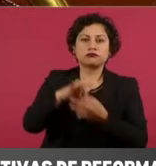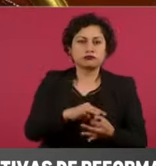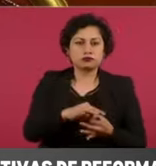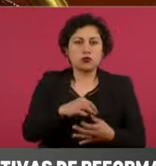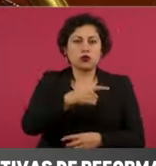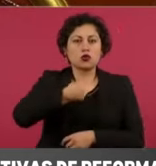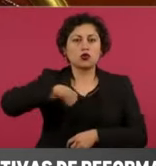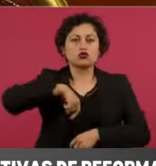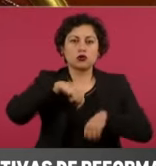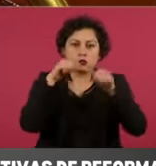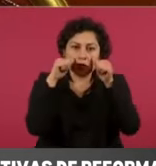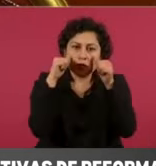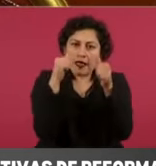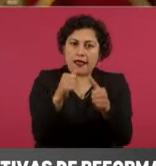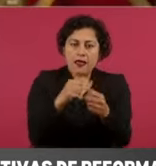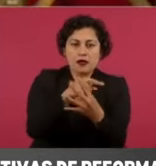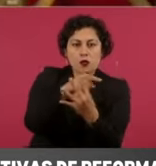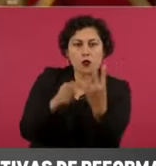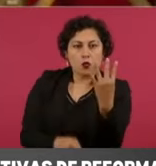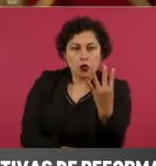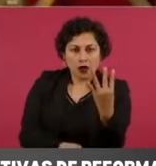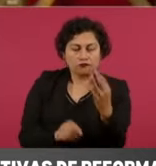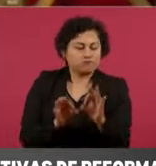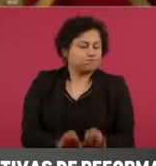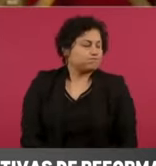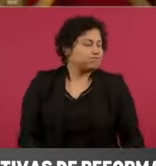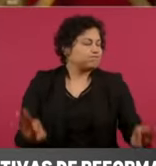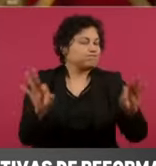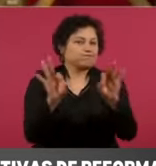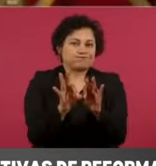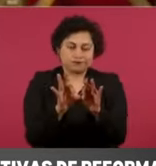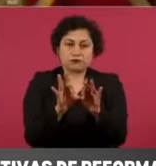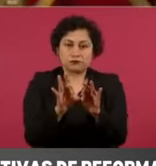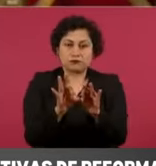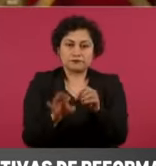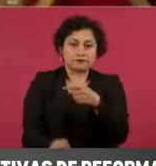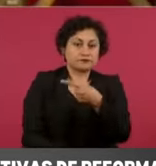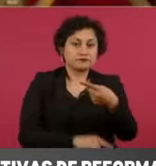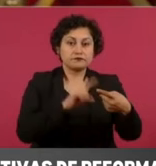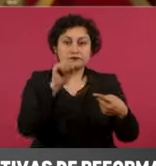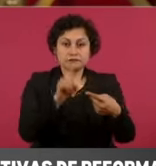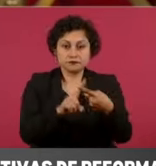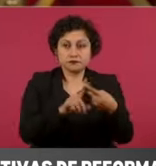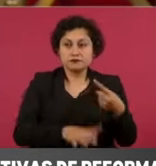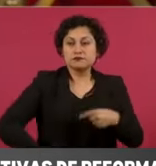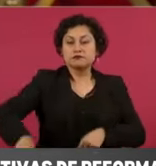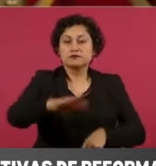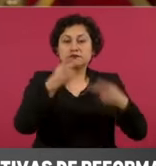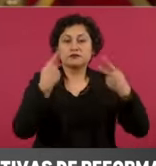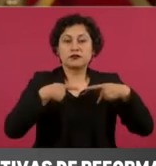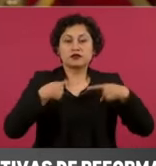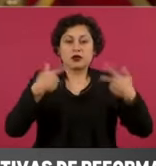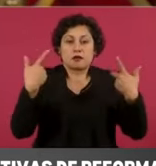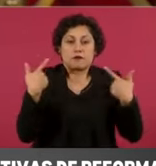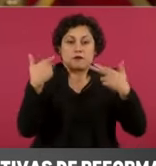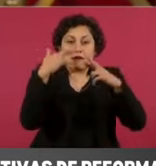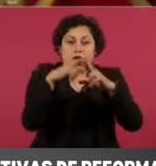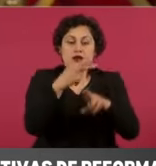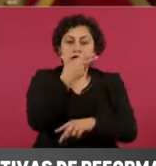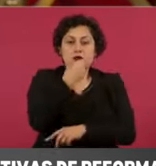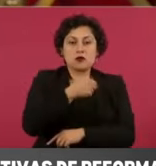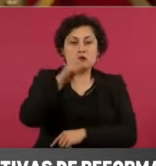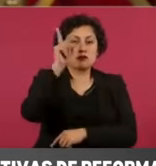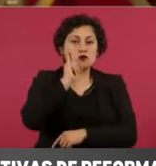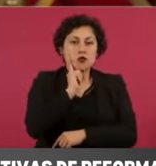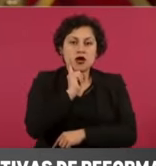básicas: tratar a las maestras y maestros con dignidad y no